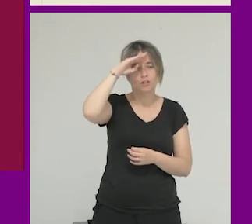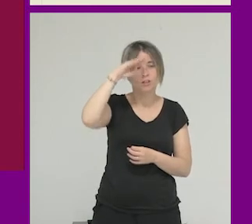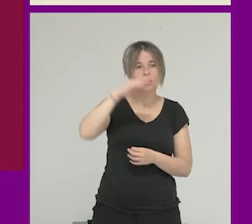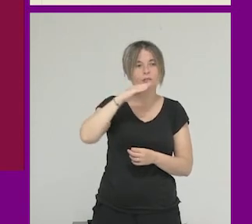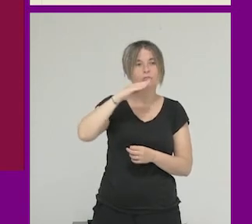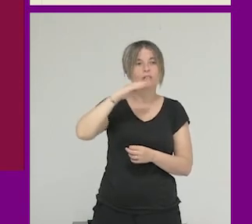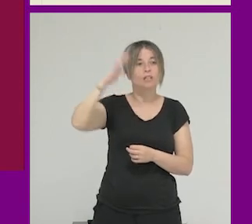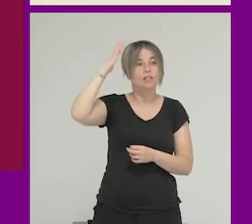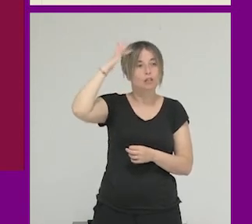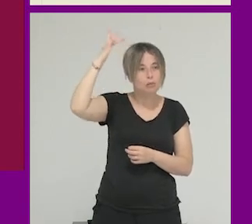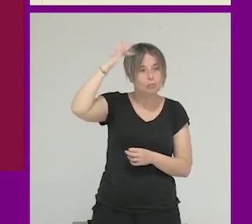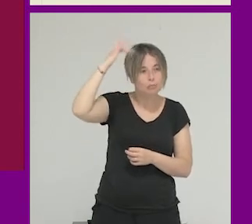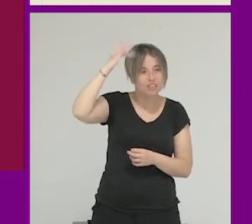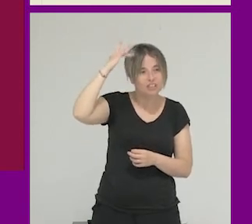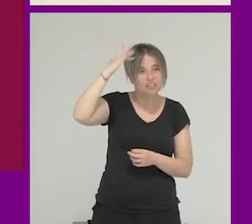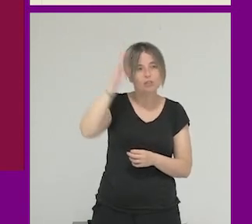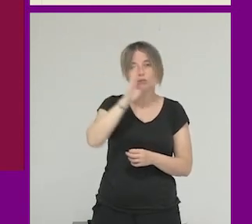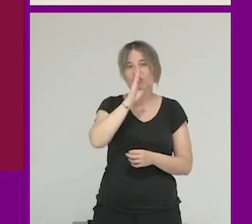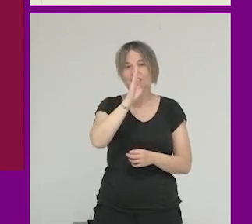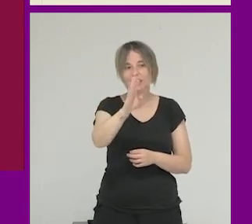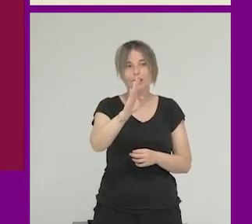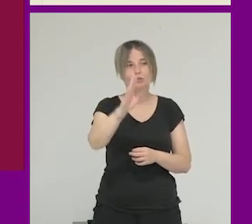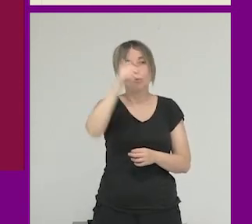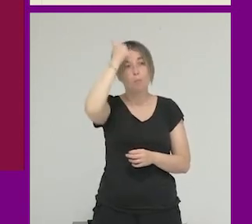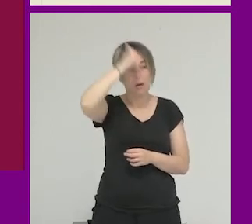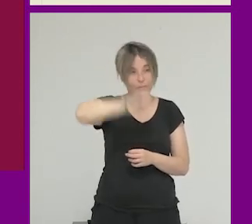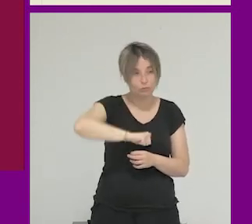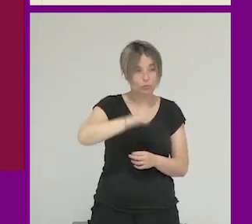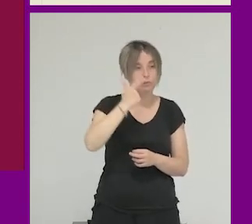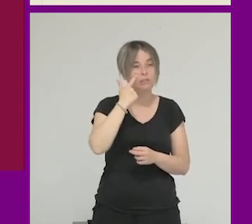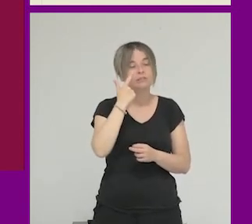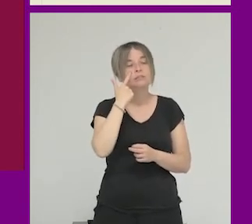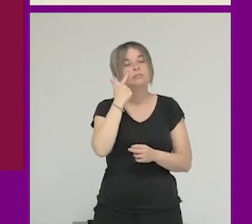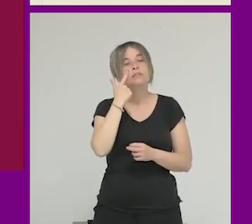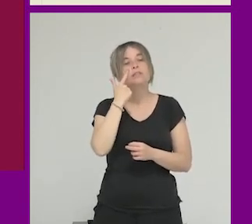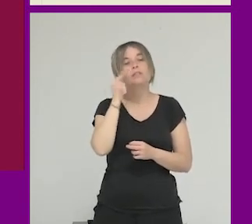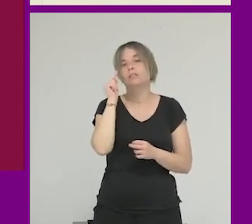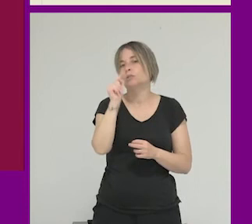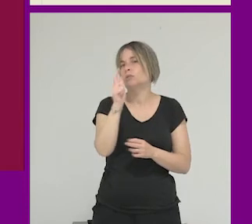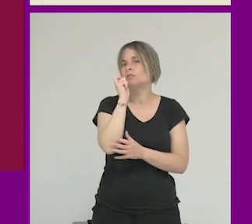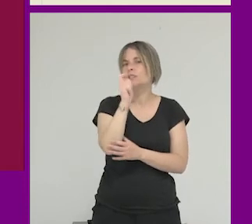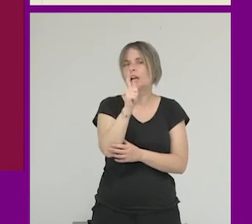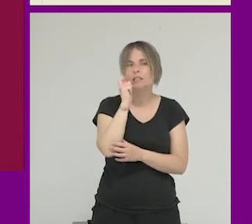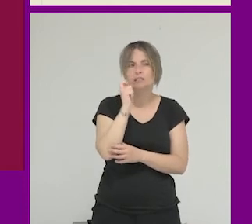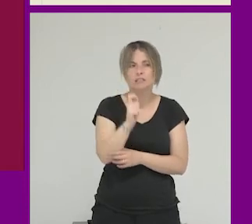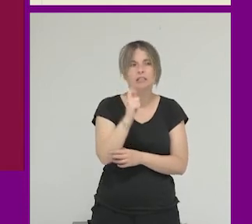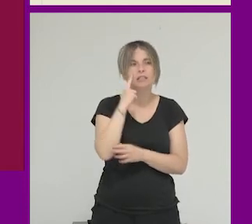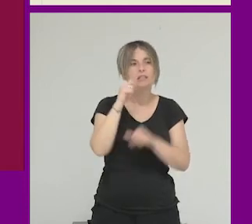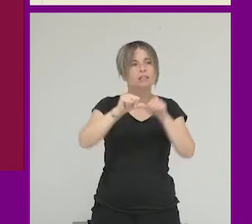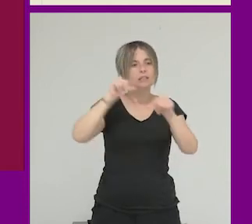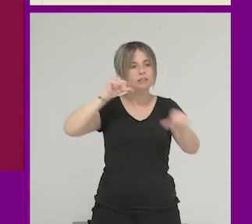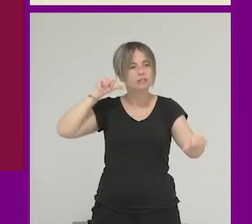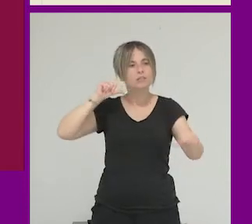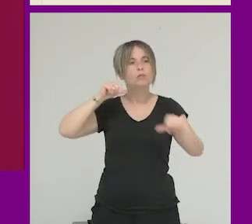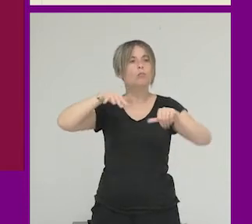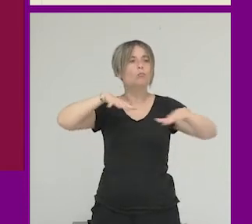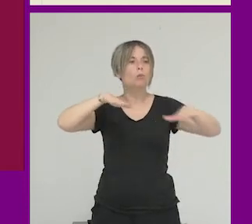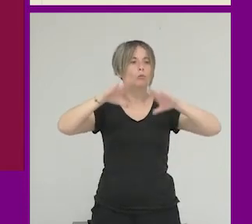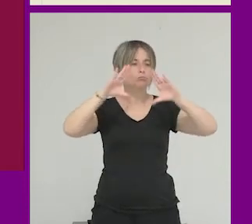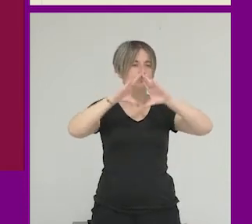imaginarioa beti da aita cis hetero eta maskulinoa hori guztia, eta bai egia da azkenengo urteetan feminismotik egin den